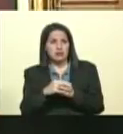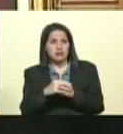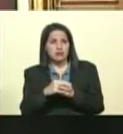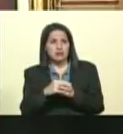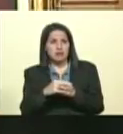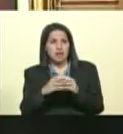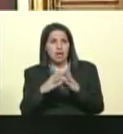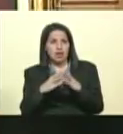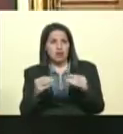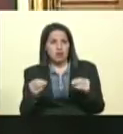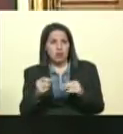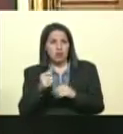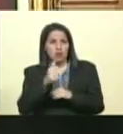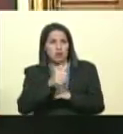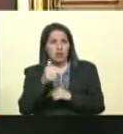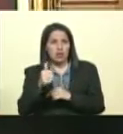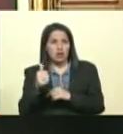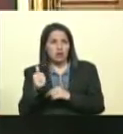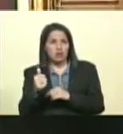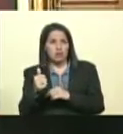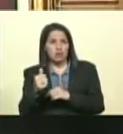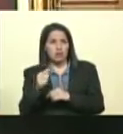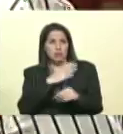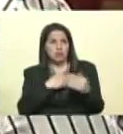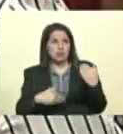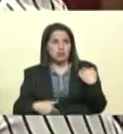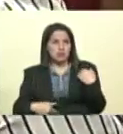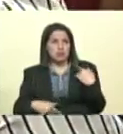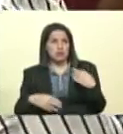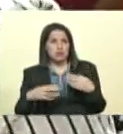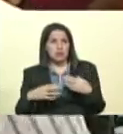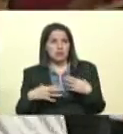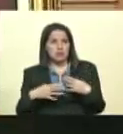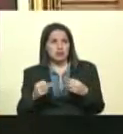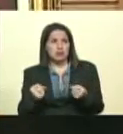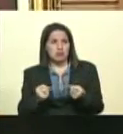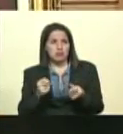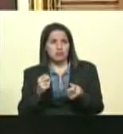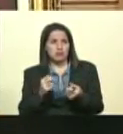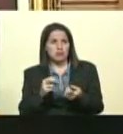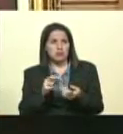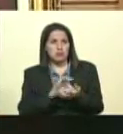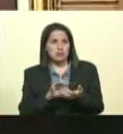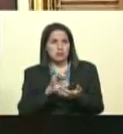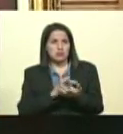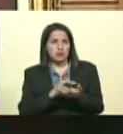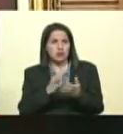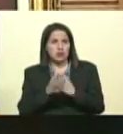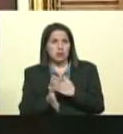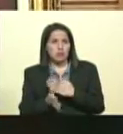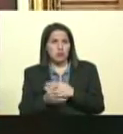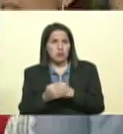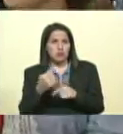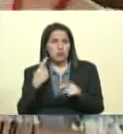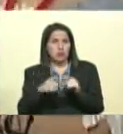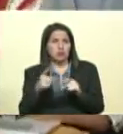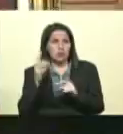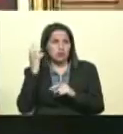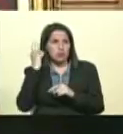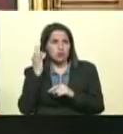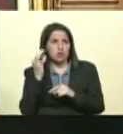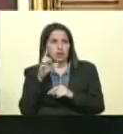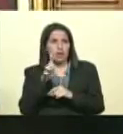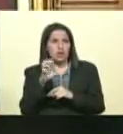a Carlos Rotondaro, presidente del Seguro Social, a Lenina Galindo, viceministra de Salud.